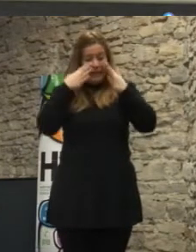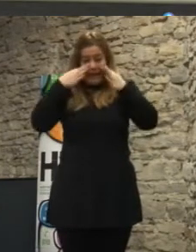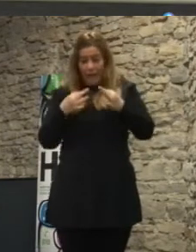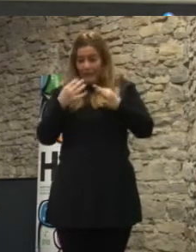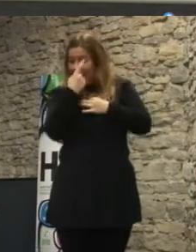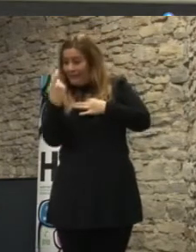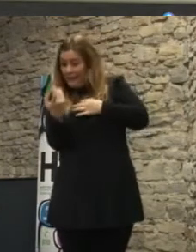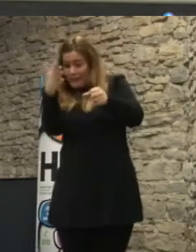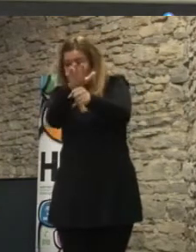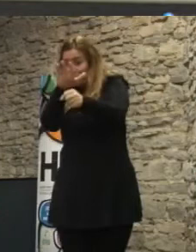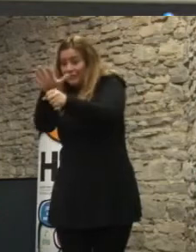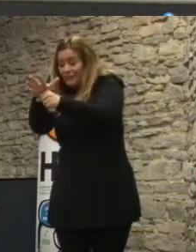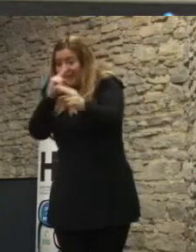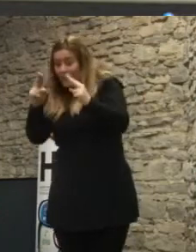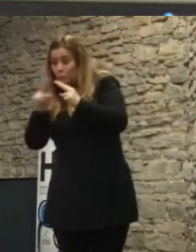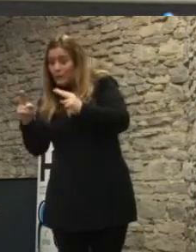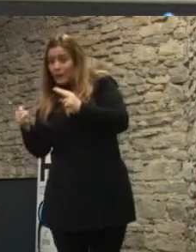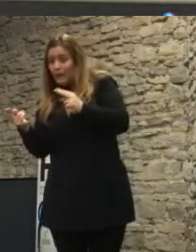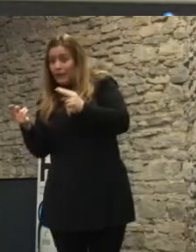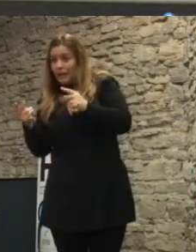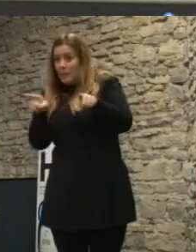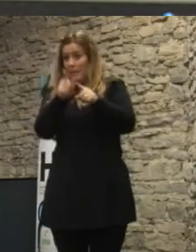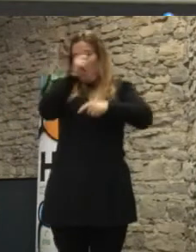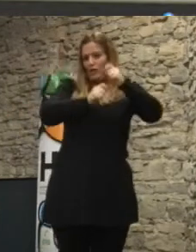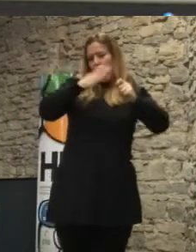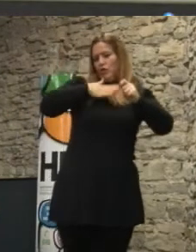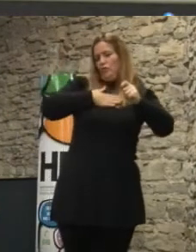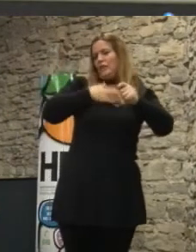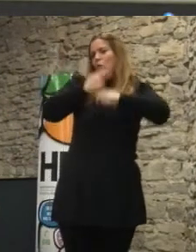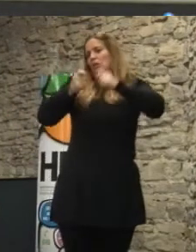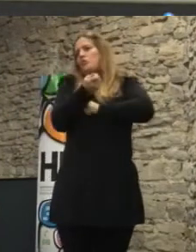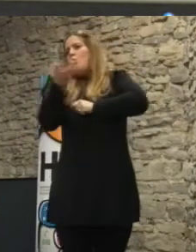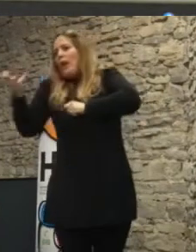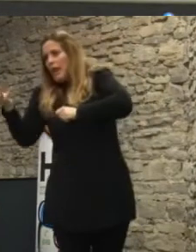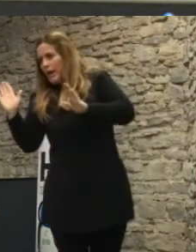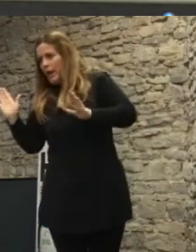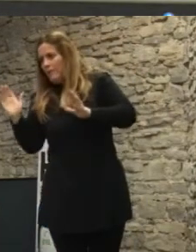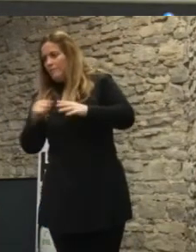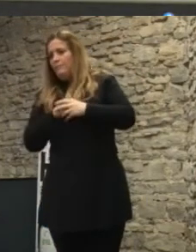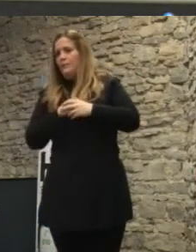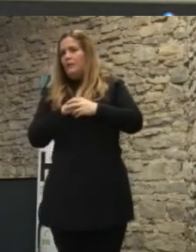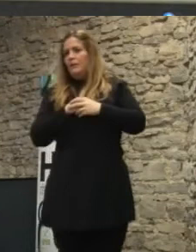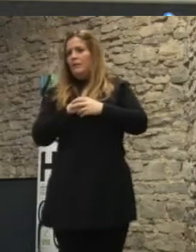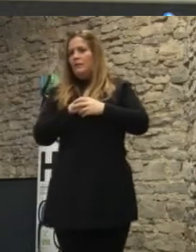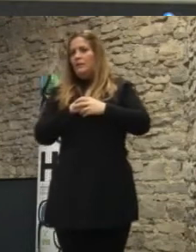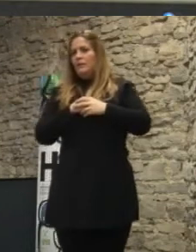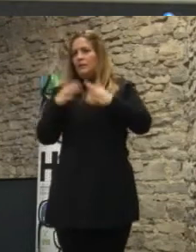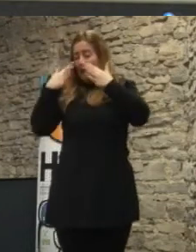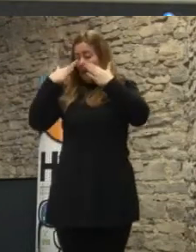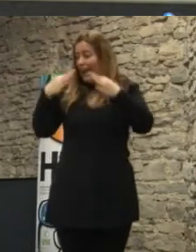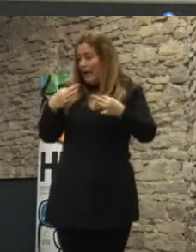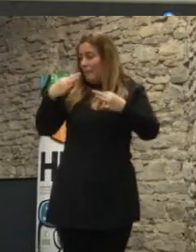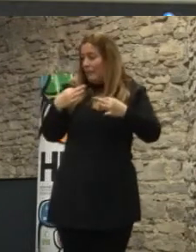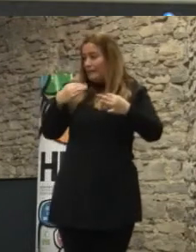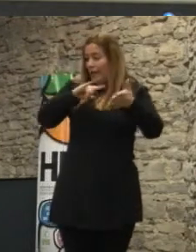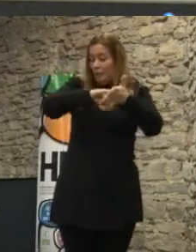un proyecto? Lo mismo que se piensa en la empresa y en cualquier parte. Entonces dices, bueno, puede haber tantos proyectos o